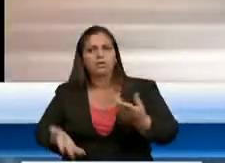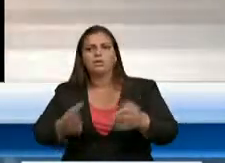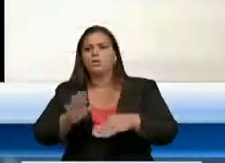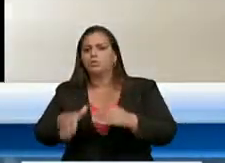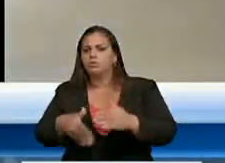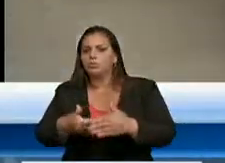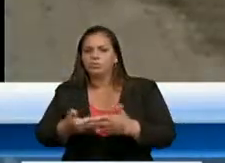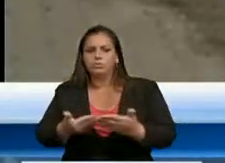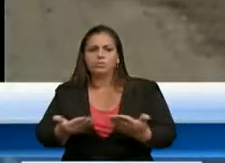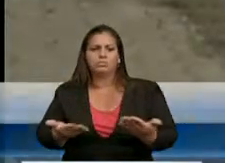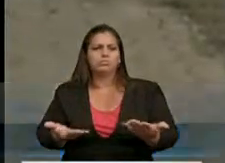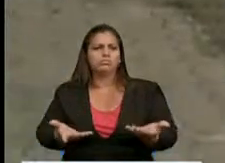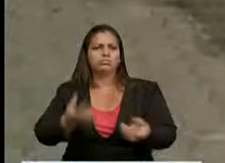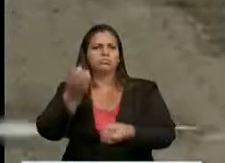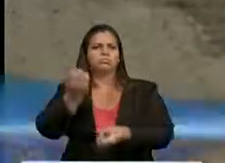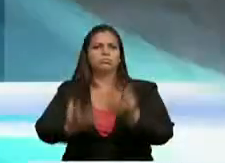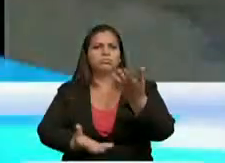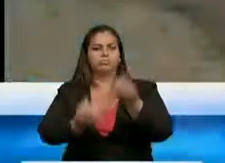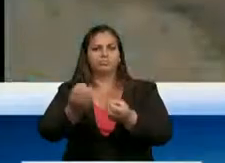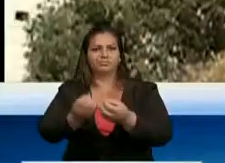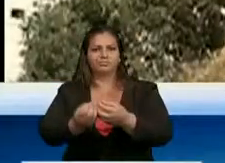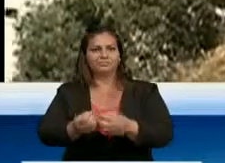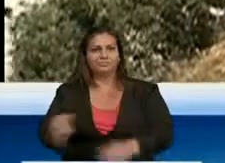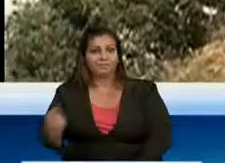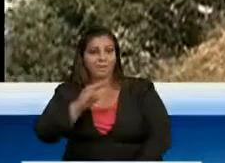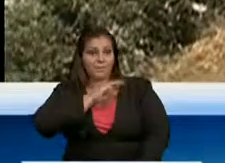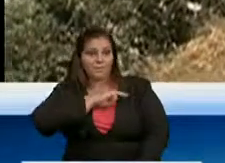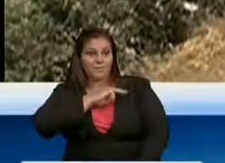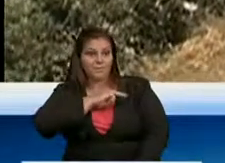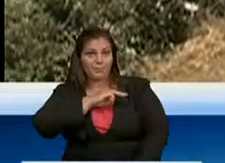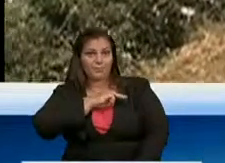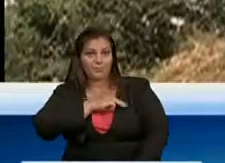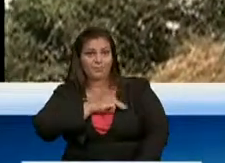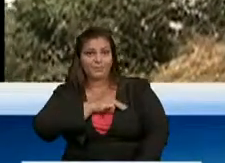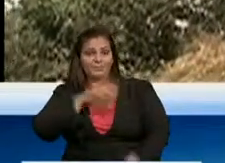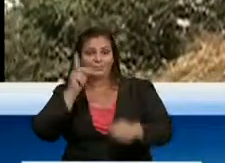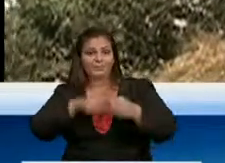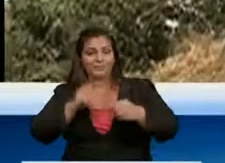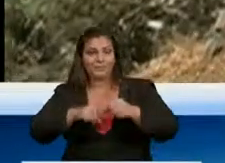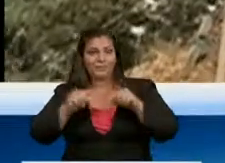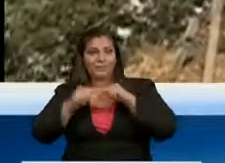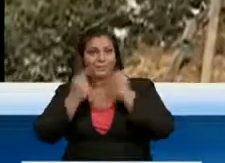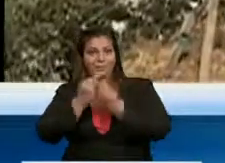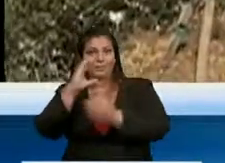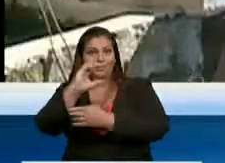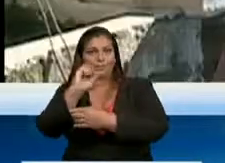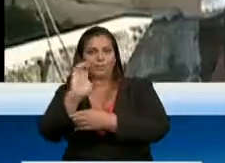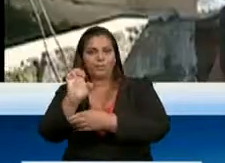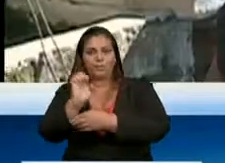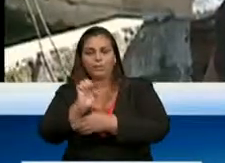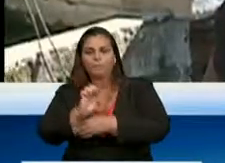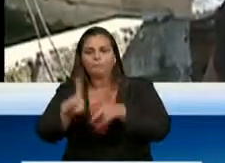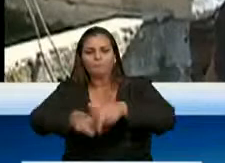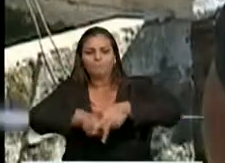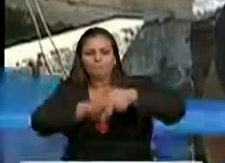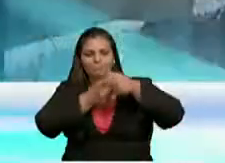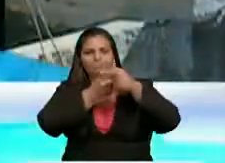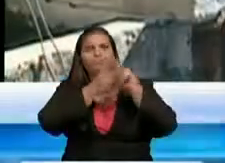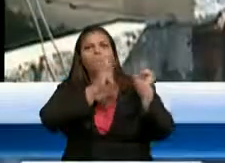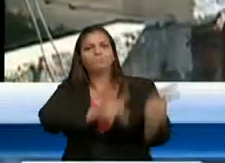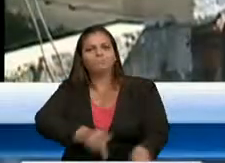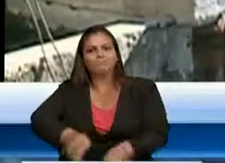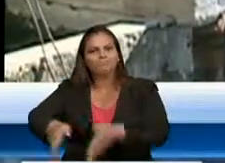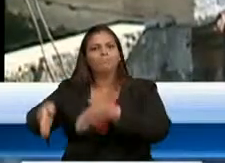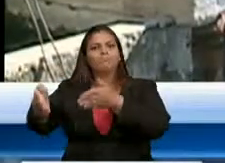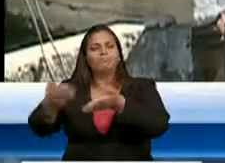Todo se quemó. Tras el percance, el municipio de Quito, a través del COE Metropolitano, activó un plan de contingencia. Este fondo de emergencia